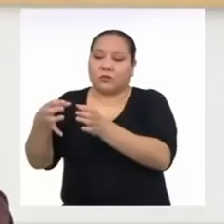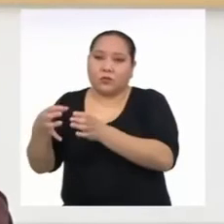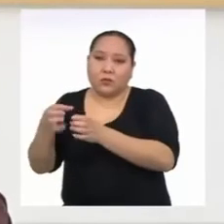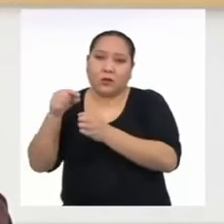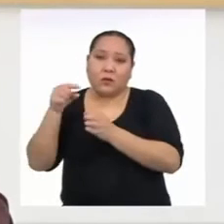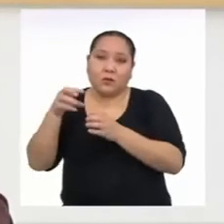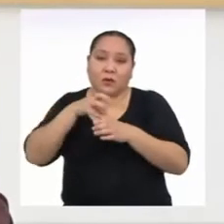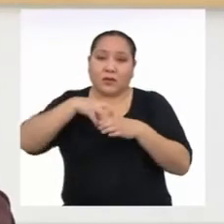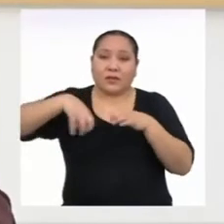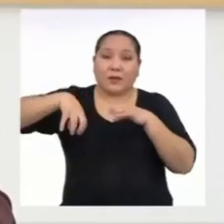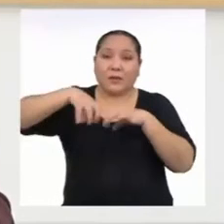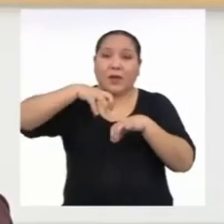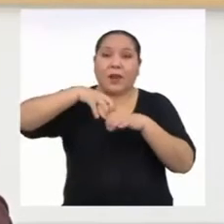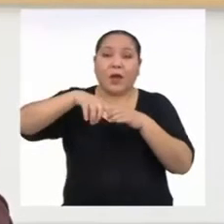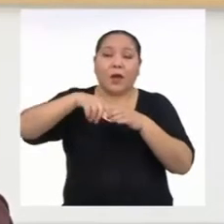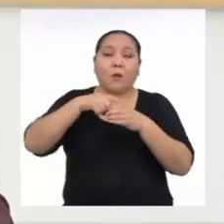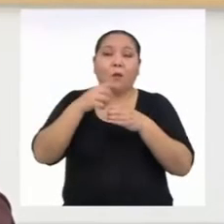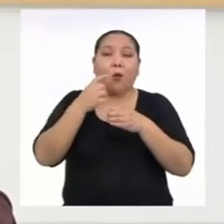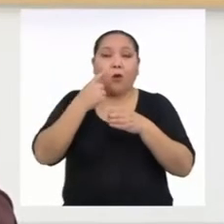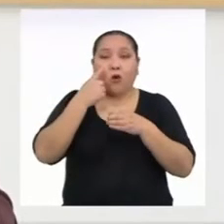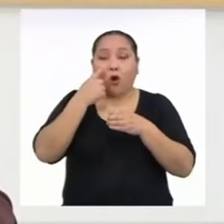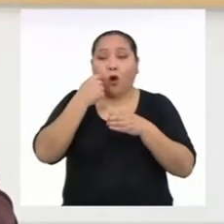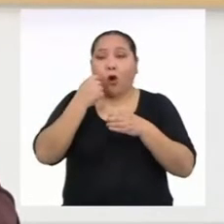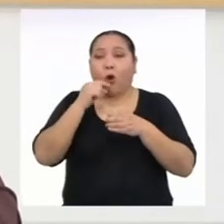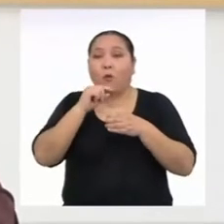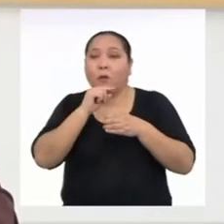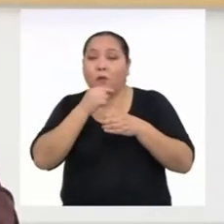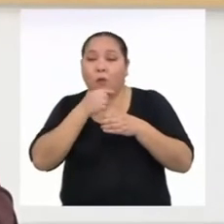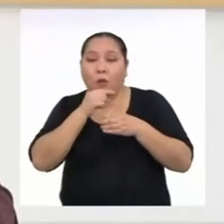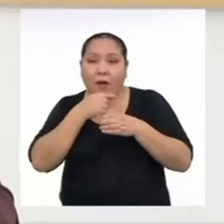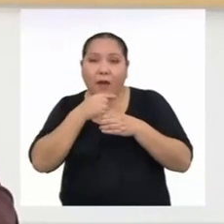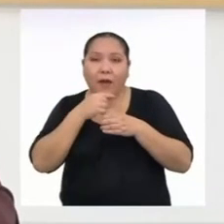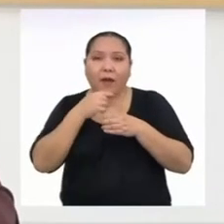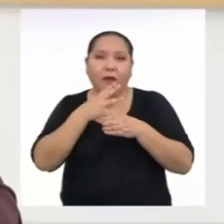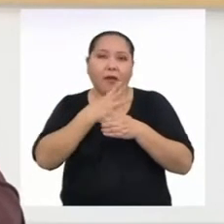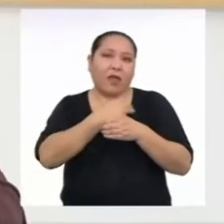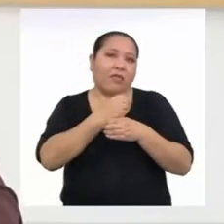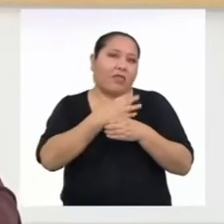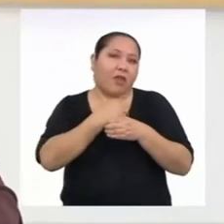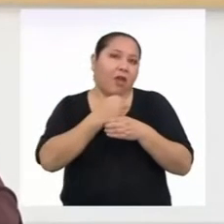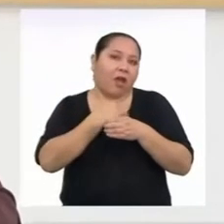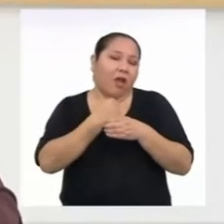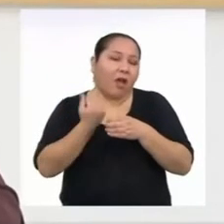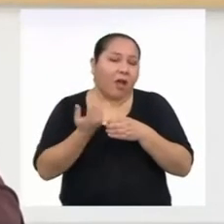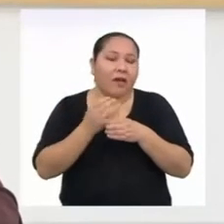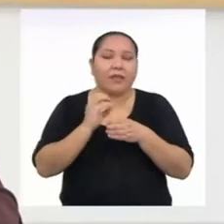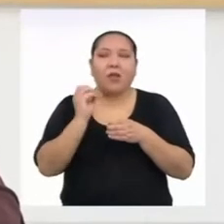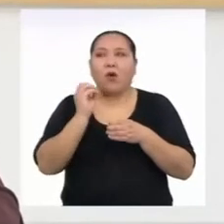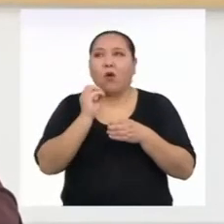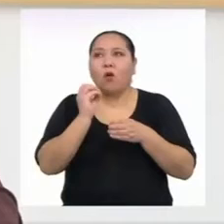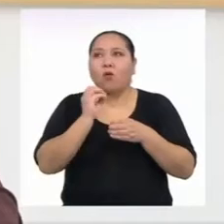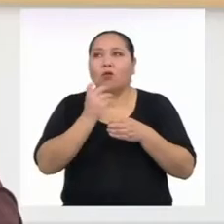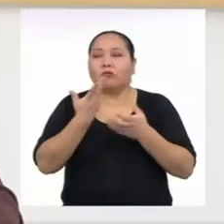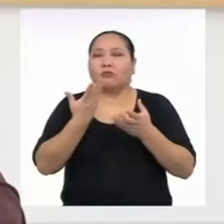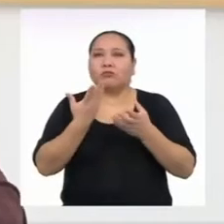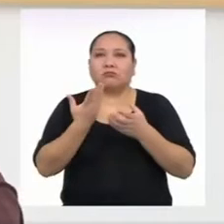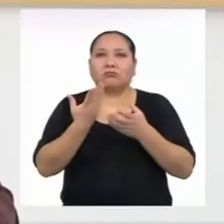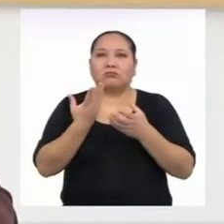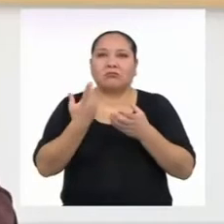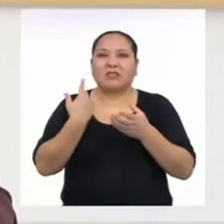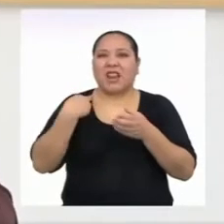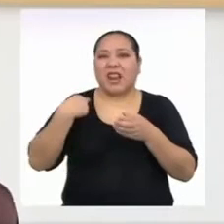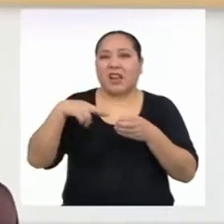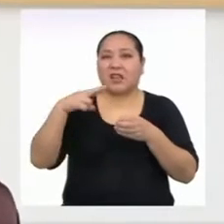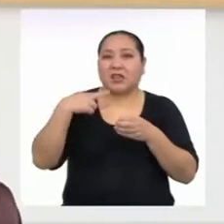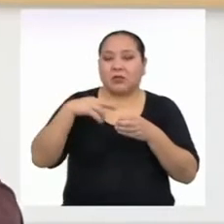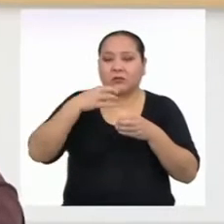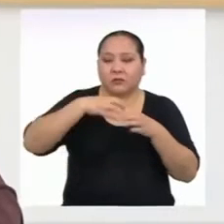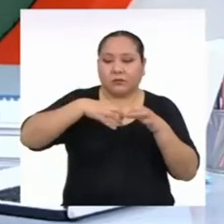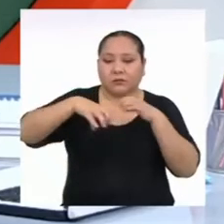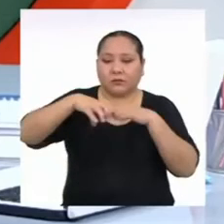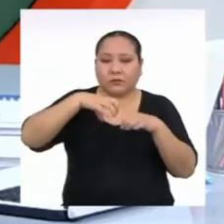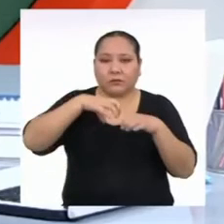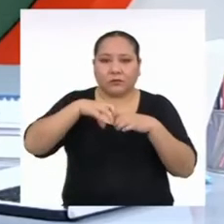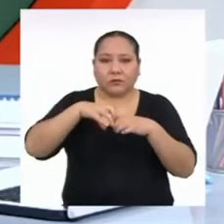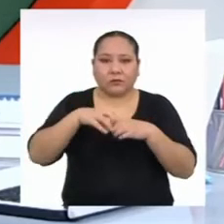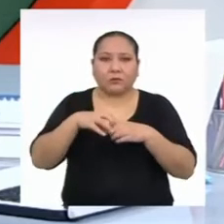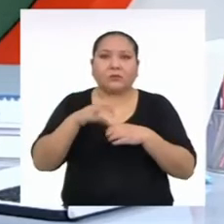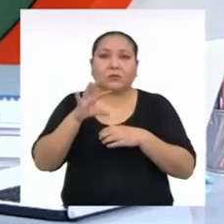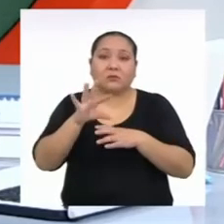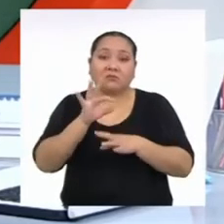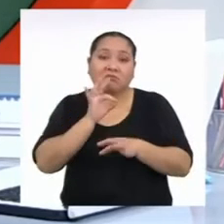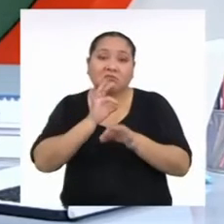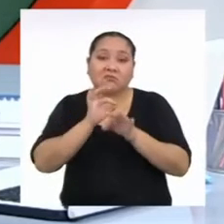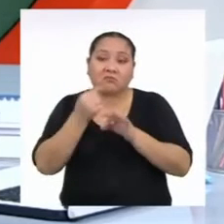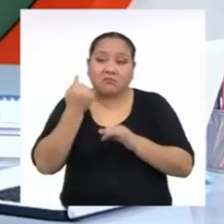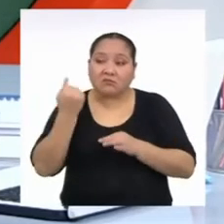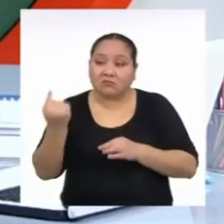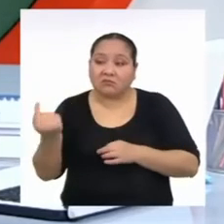sexo, edad, región, etc. Y luego hasta podemos obtener una muestra de cada grupo por separado.